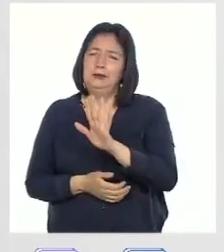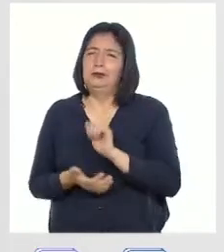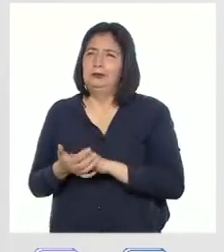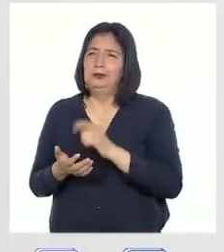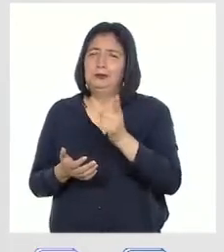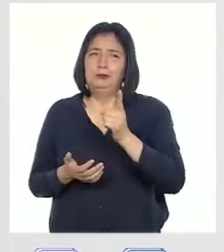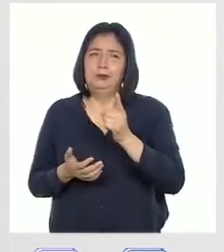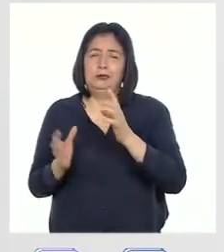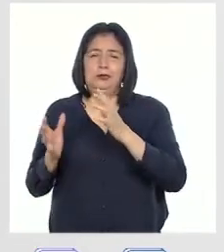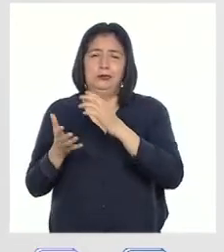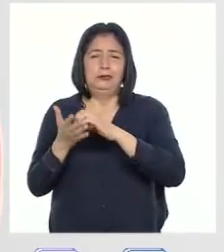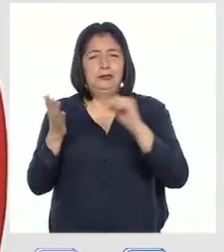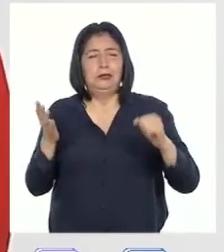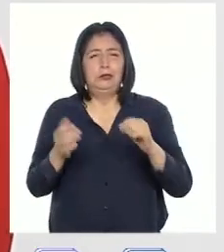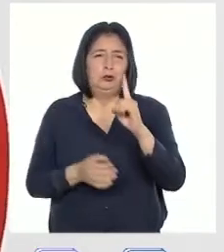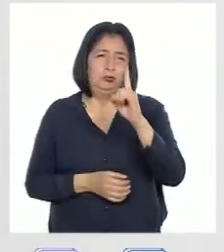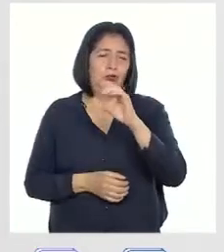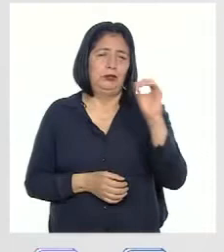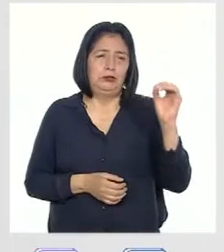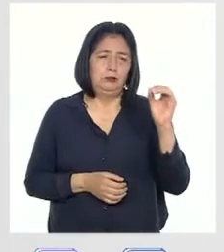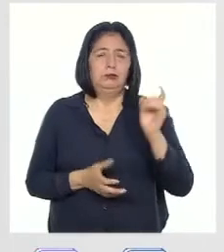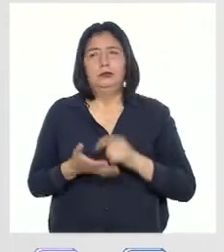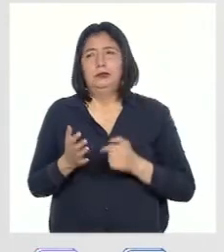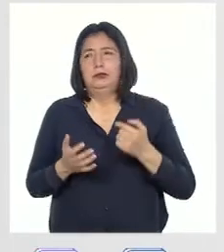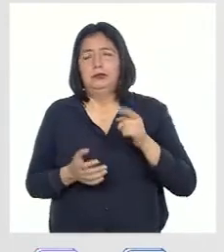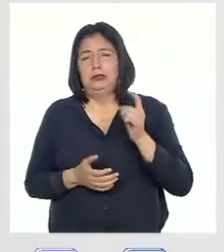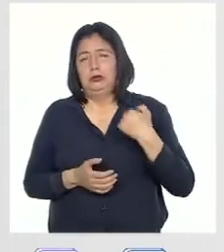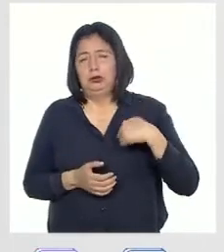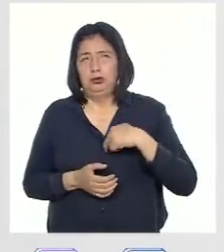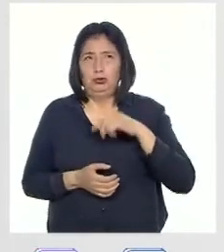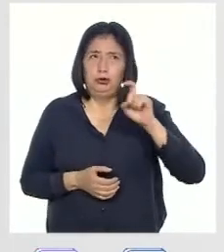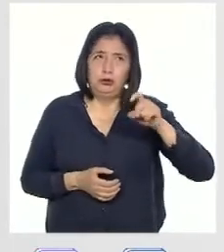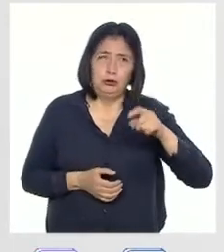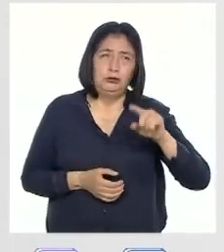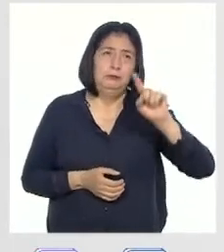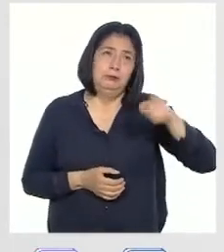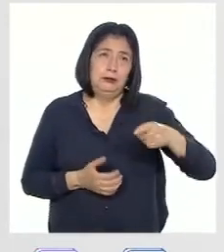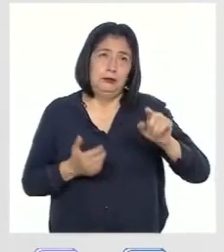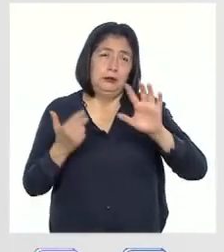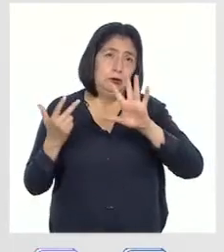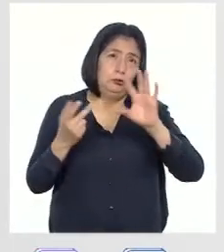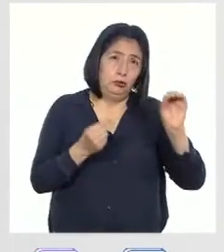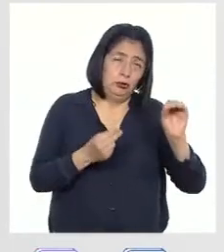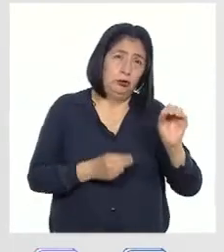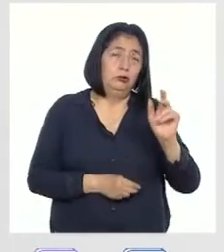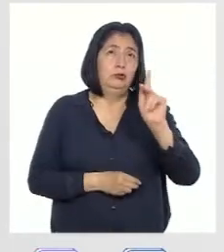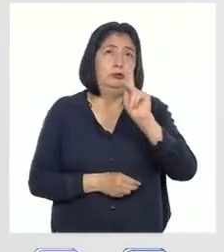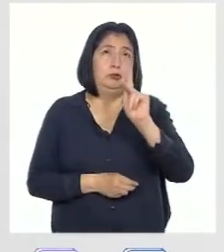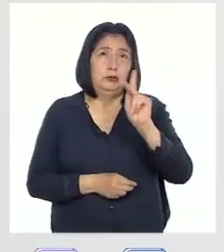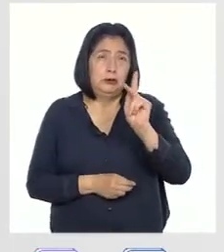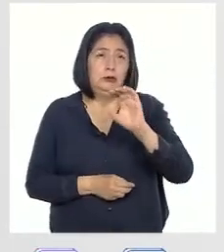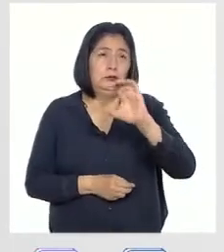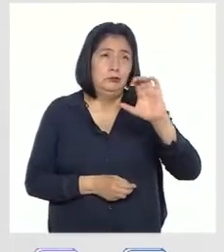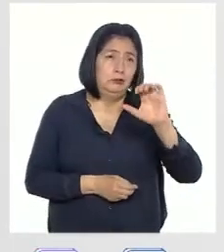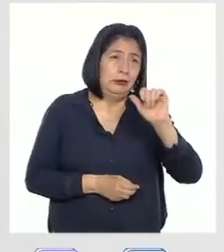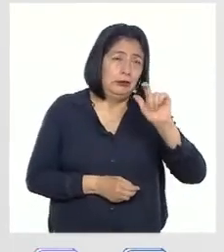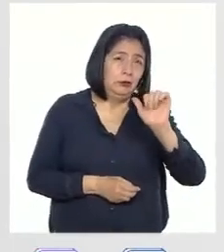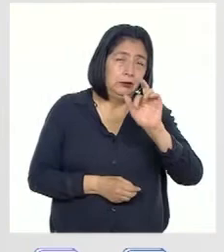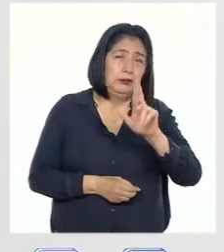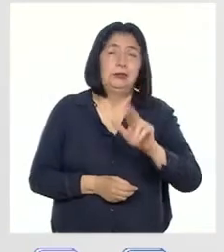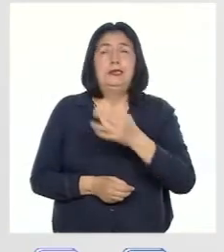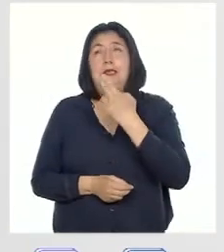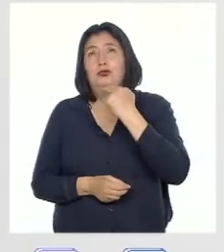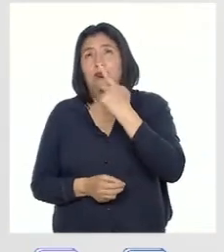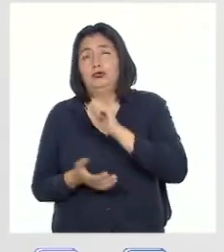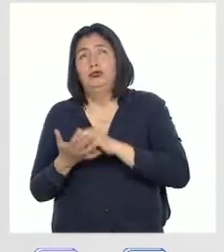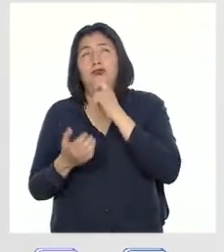que quitarle un cero. O sea, si necesitara 1800 kilocalorías al día de los azúcares,